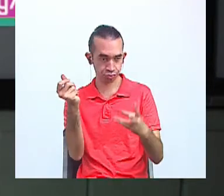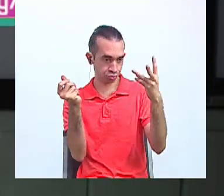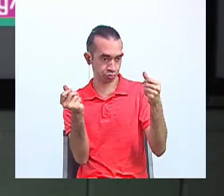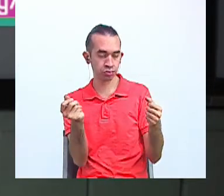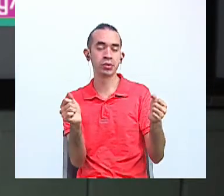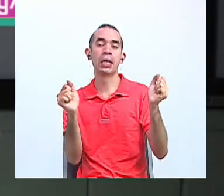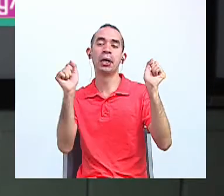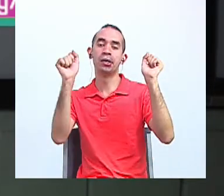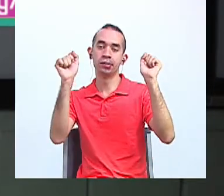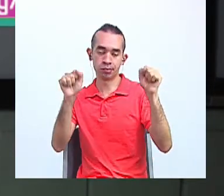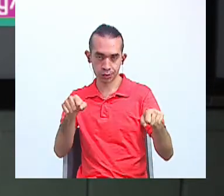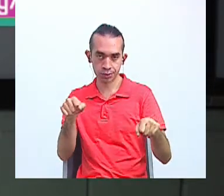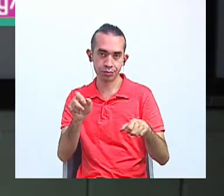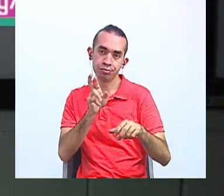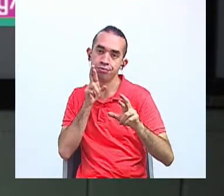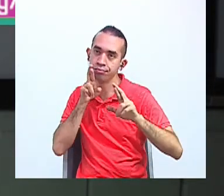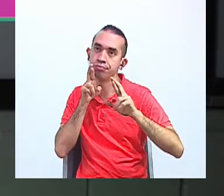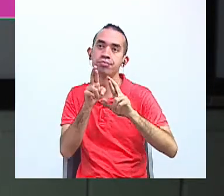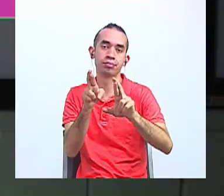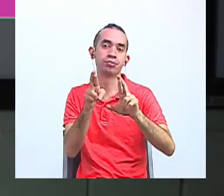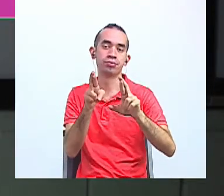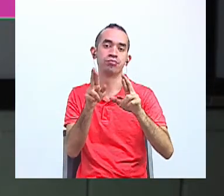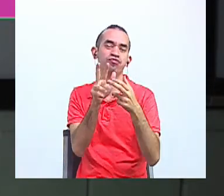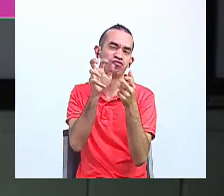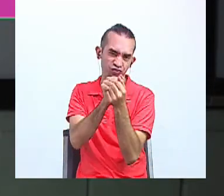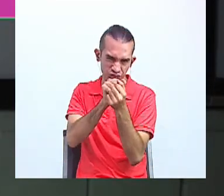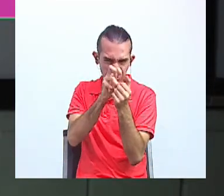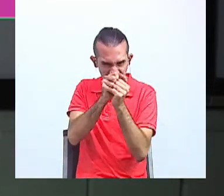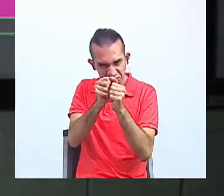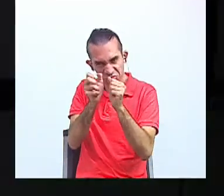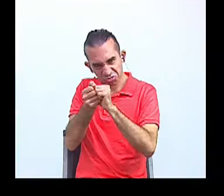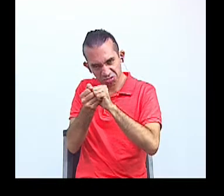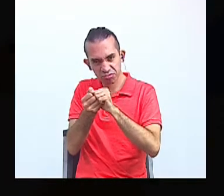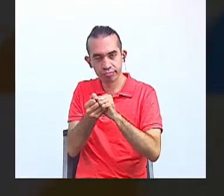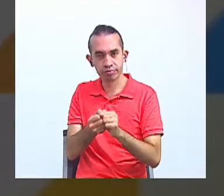suficiente para poder determinar la densidad.